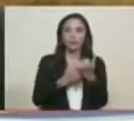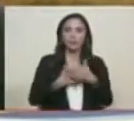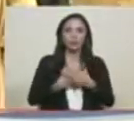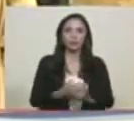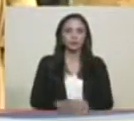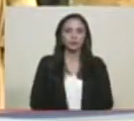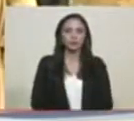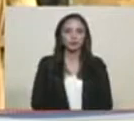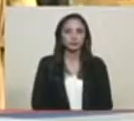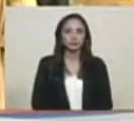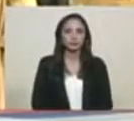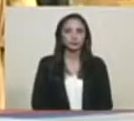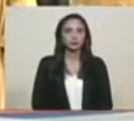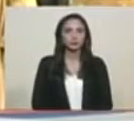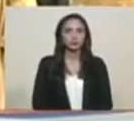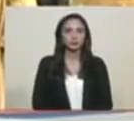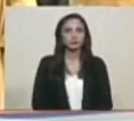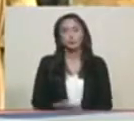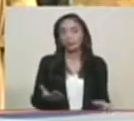en esta nueva política